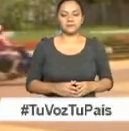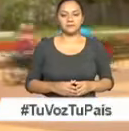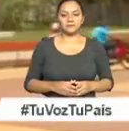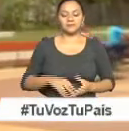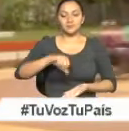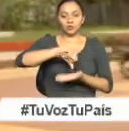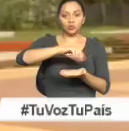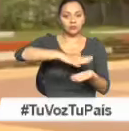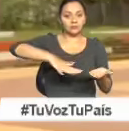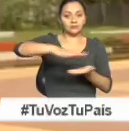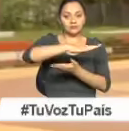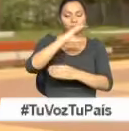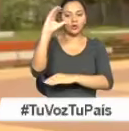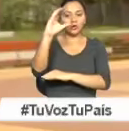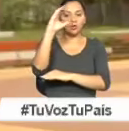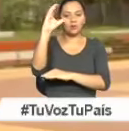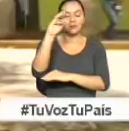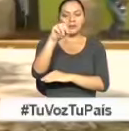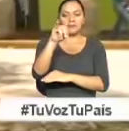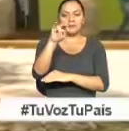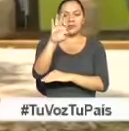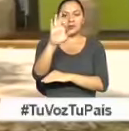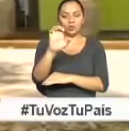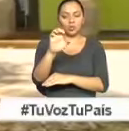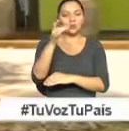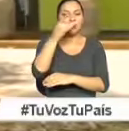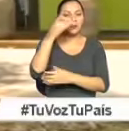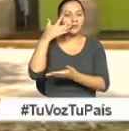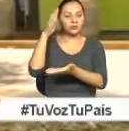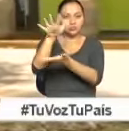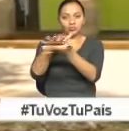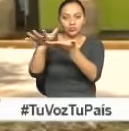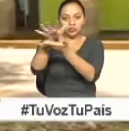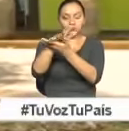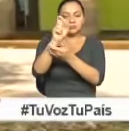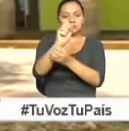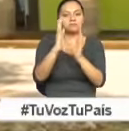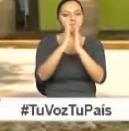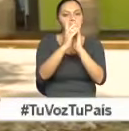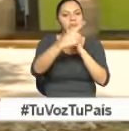ciudad colombiana de Mitú, en el corazón de la Amazonia, se convertirá en un santuario ecológico.